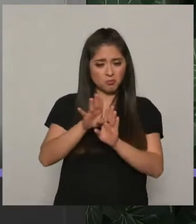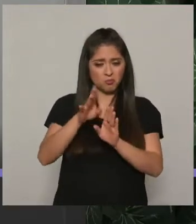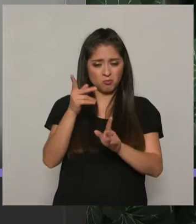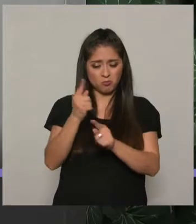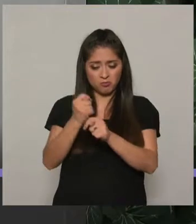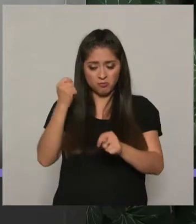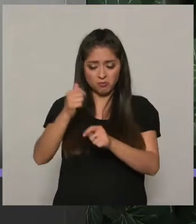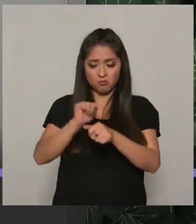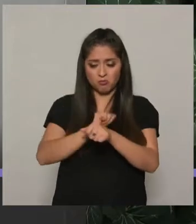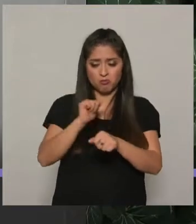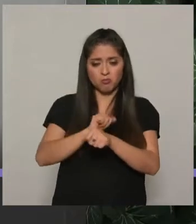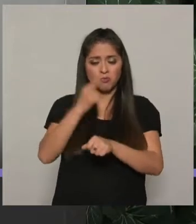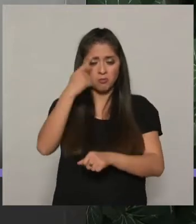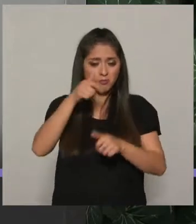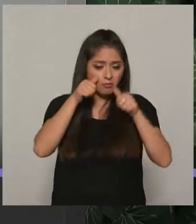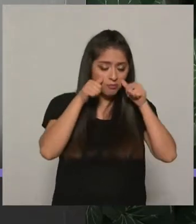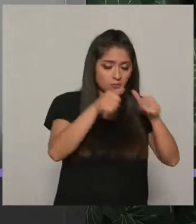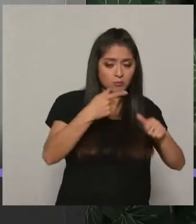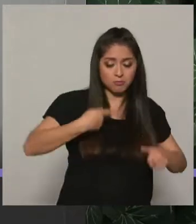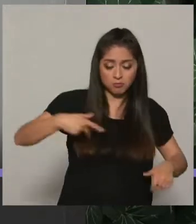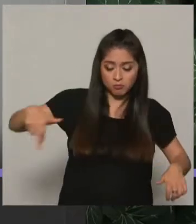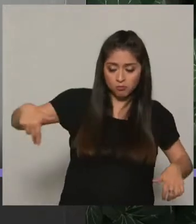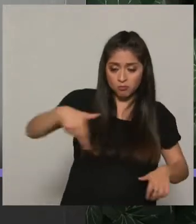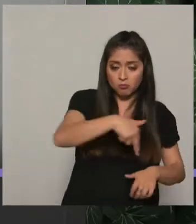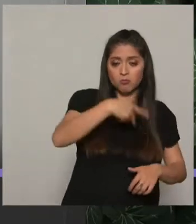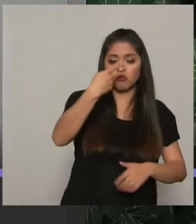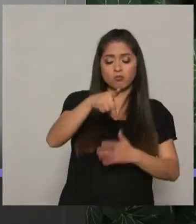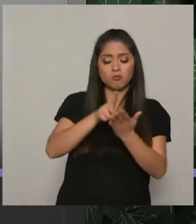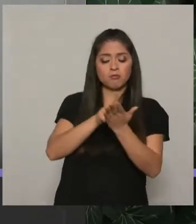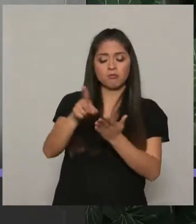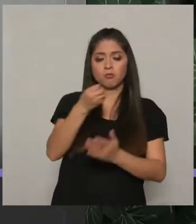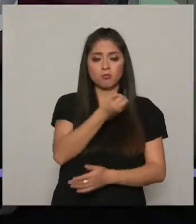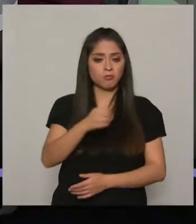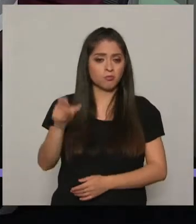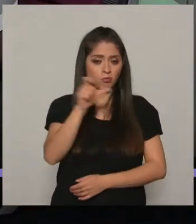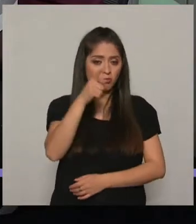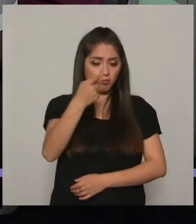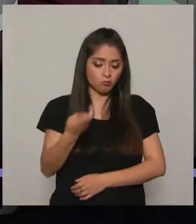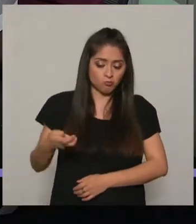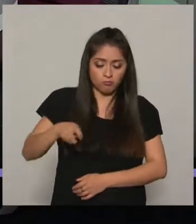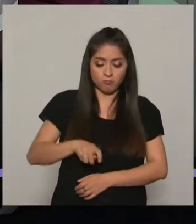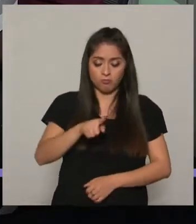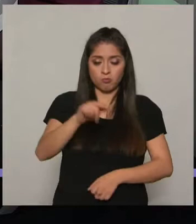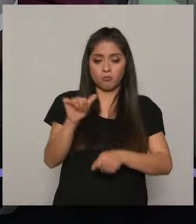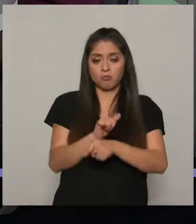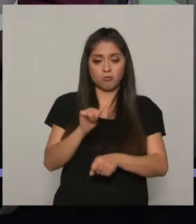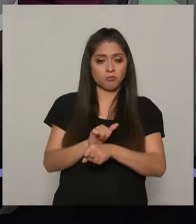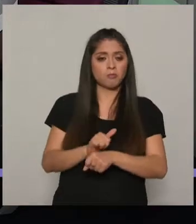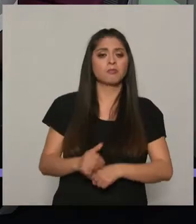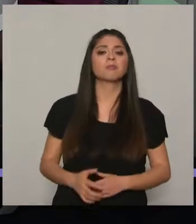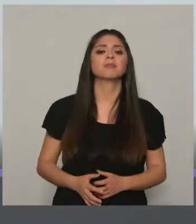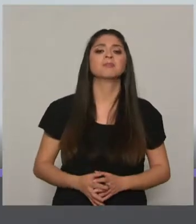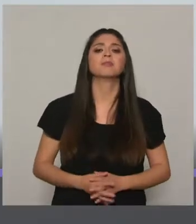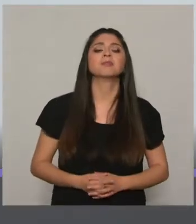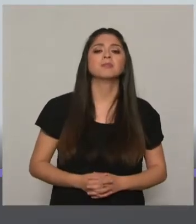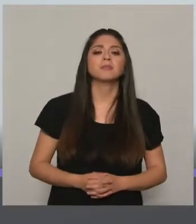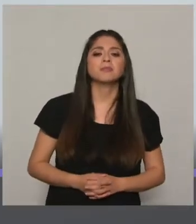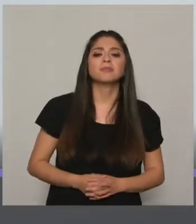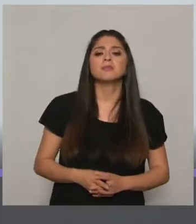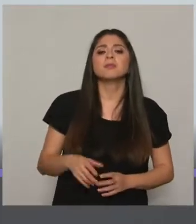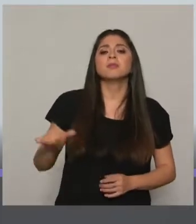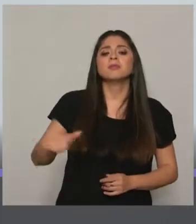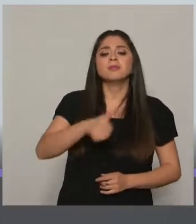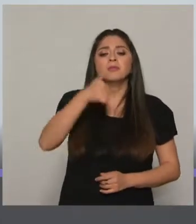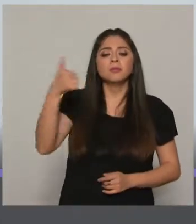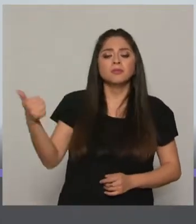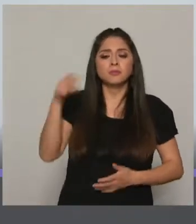cómo darle prioridad a peatones y ciclistas, derechos y obligaciones al conducir. Totalmente, Fernanda Rivera. Oye, fíjate que tenemos otro gráfico y queremos